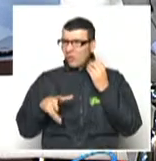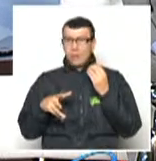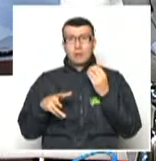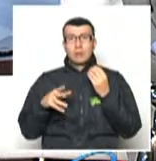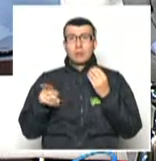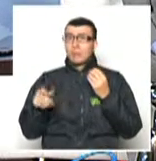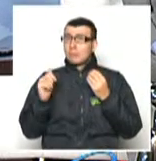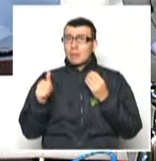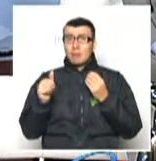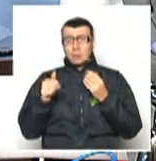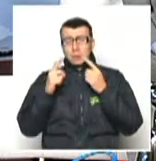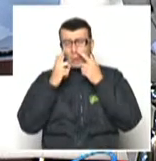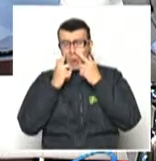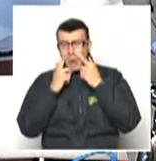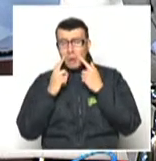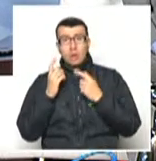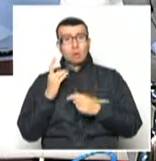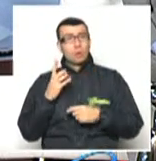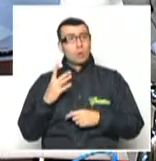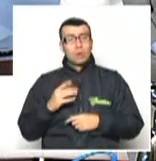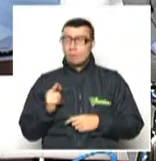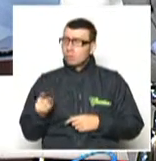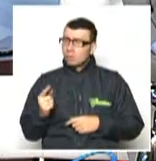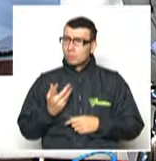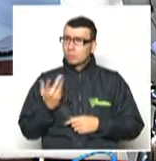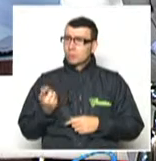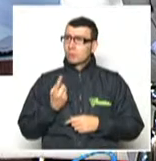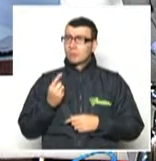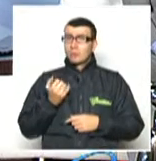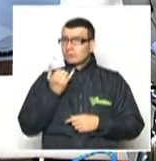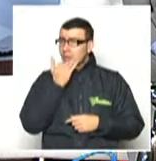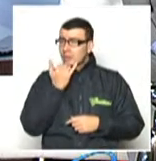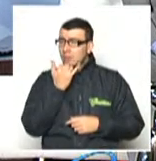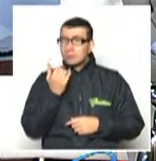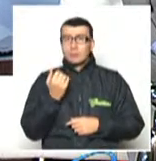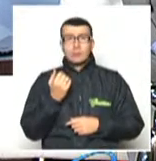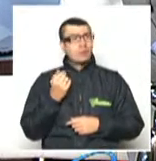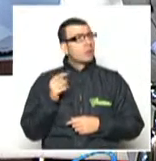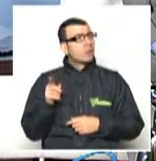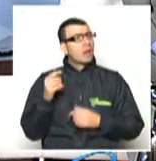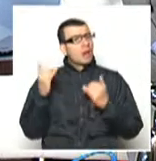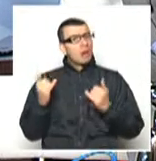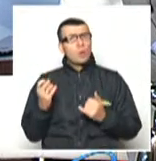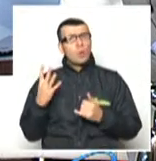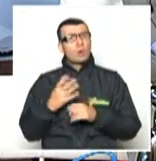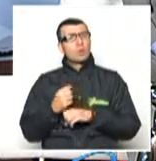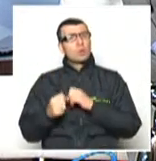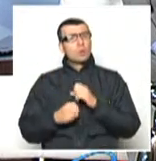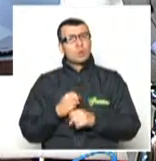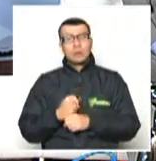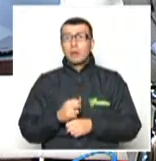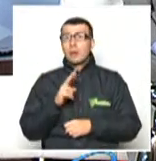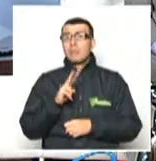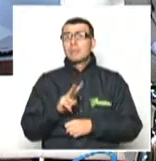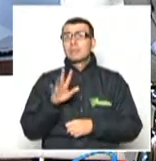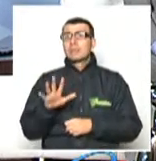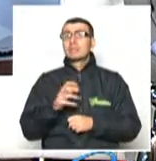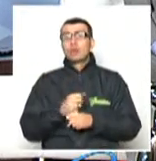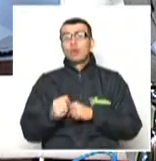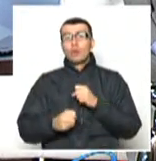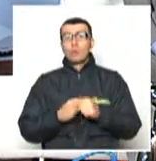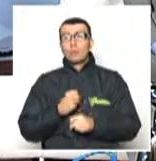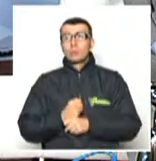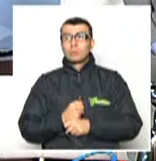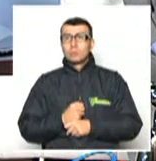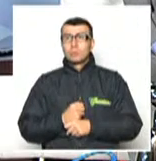del, y él es muy cobarde, le da miedo, no se lo saca. ¿Cuántos años tiene ahora? 25. ¿Alguna pregunta?